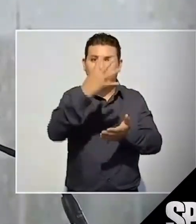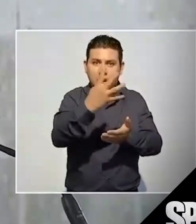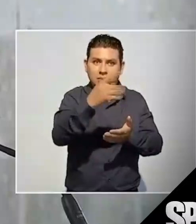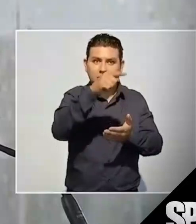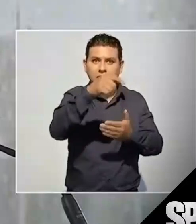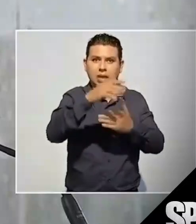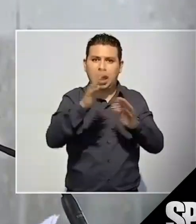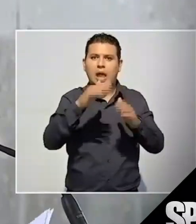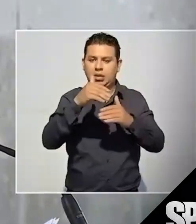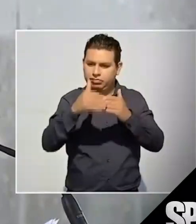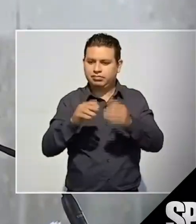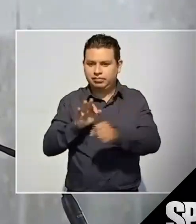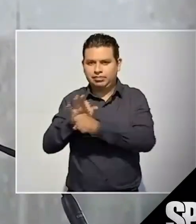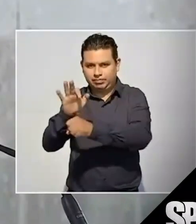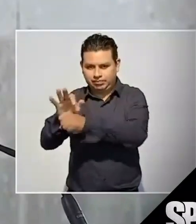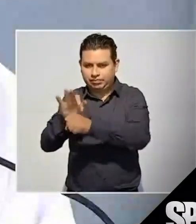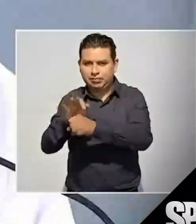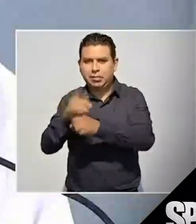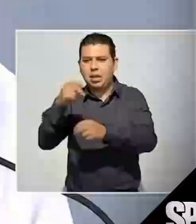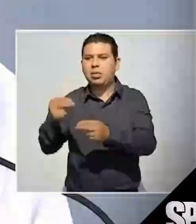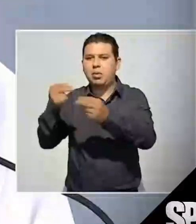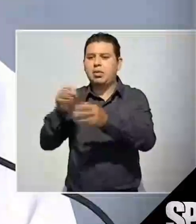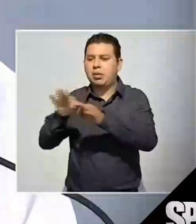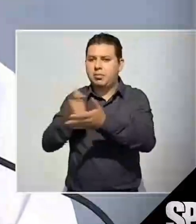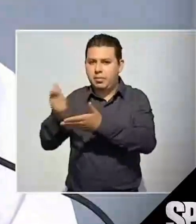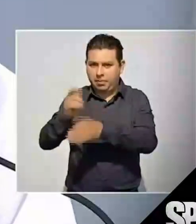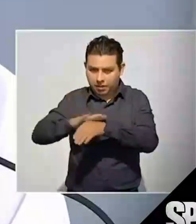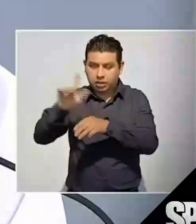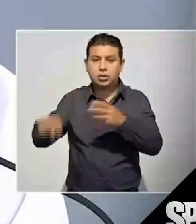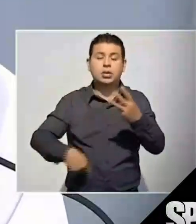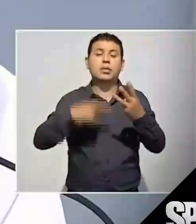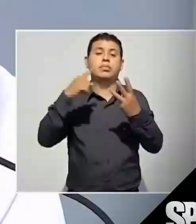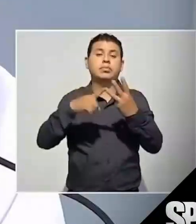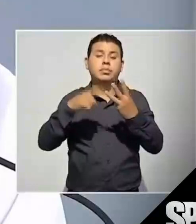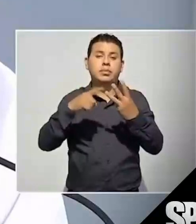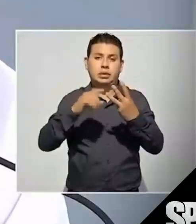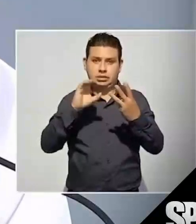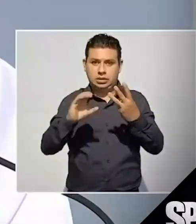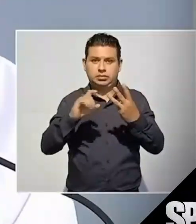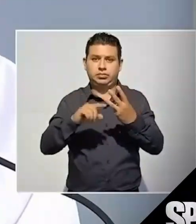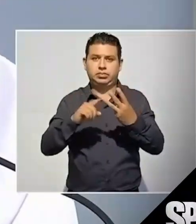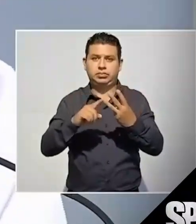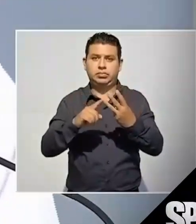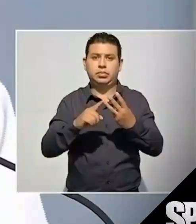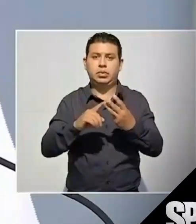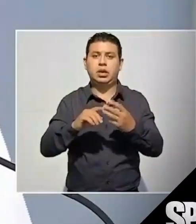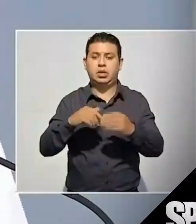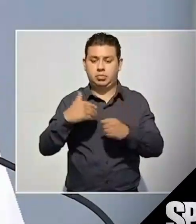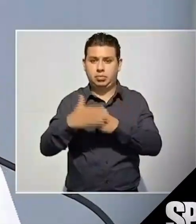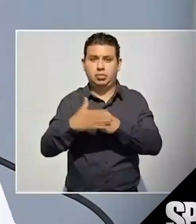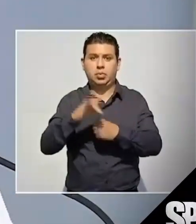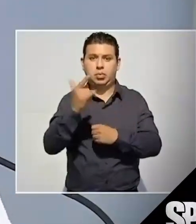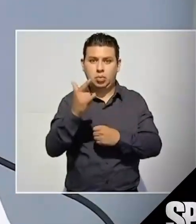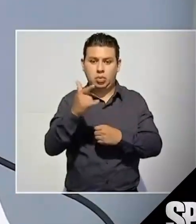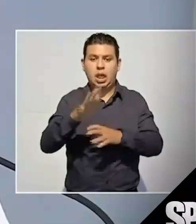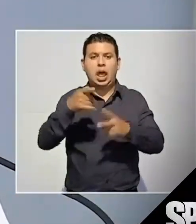incrementará hasta llegar a 6 mil pesos bimestrales en 2024. Pero bueno, primero le suben al rango de